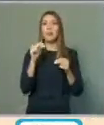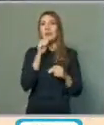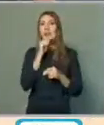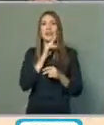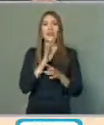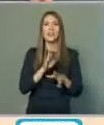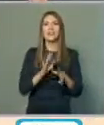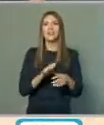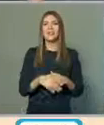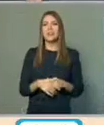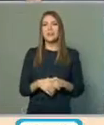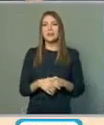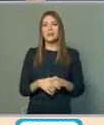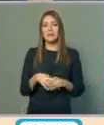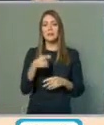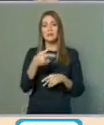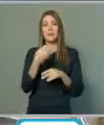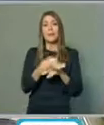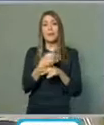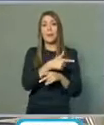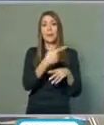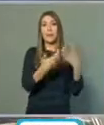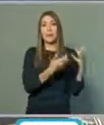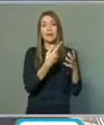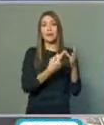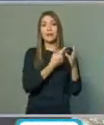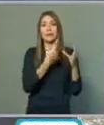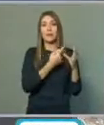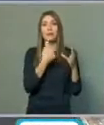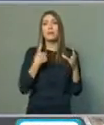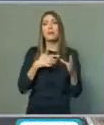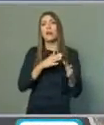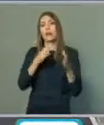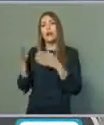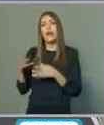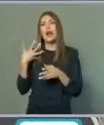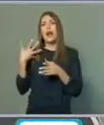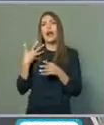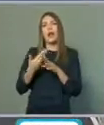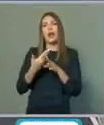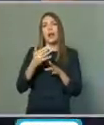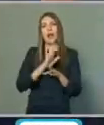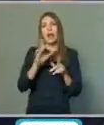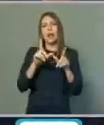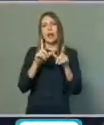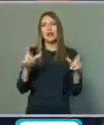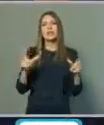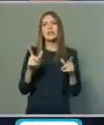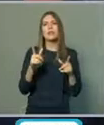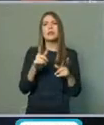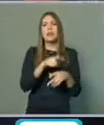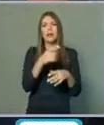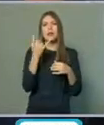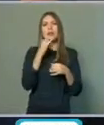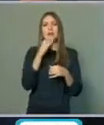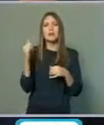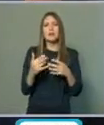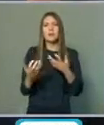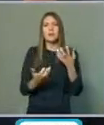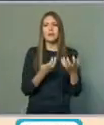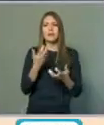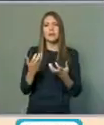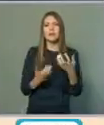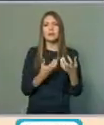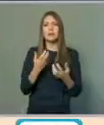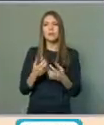Ahí voy. compañero. Ahora, en lo que está esto, yo ya tengo de este lado una pasta cocinada. El término, el punto exacto es al dente. Al